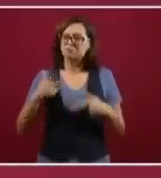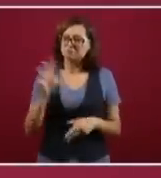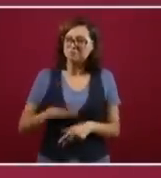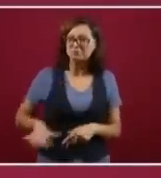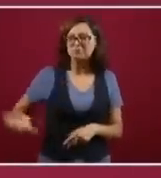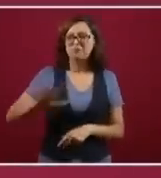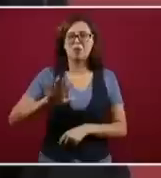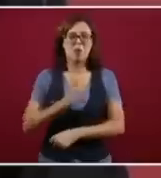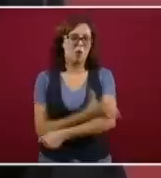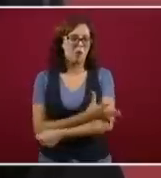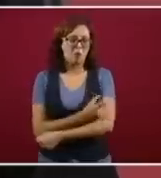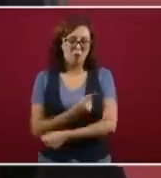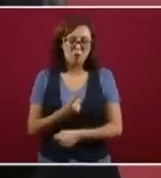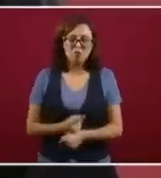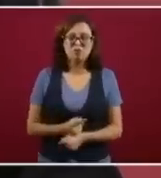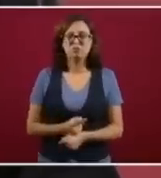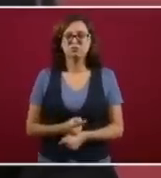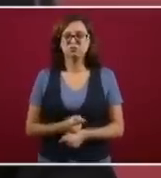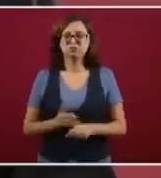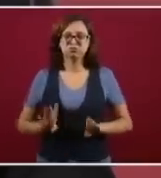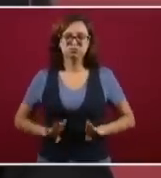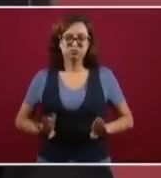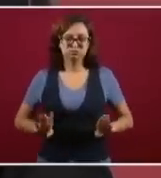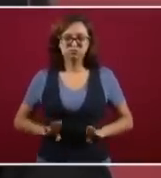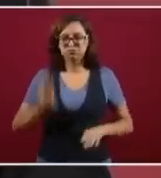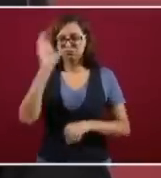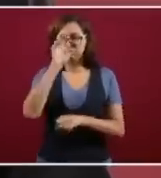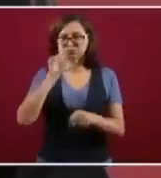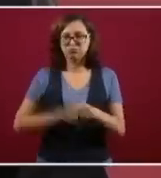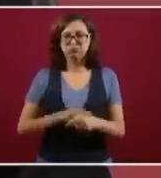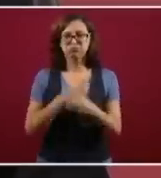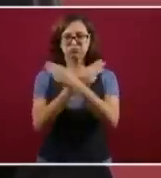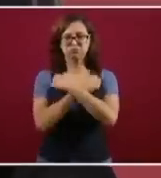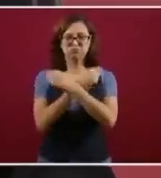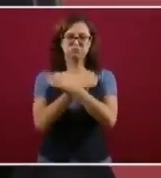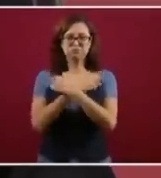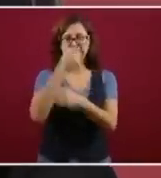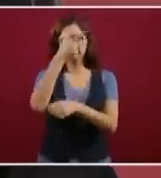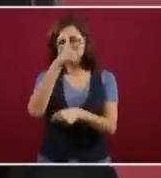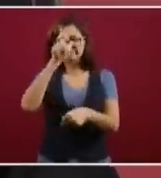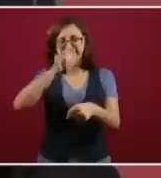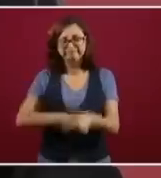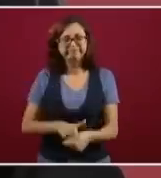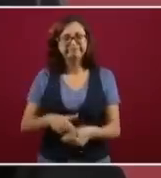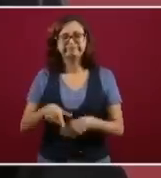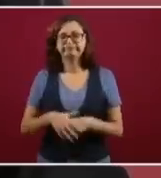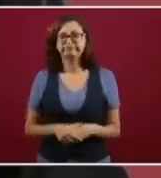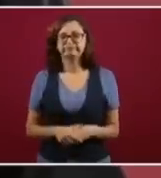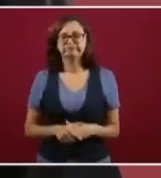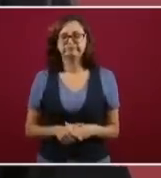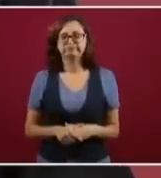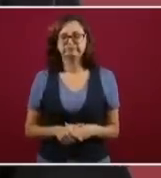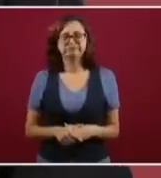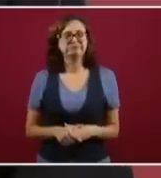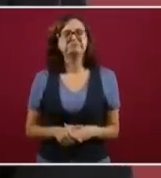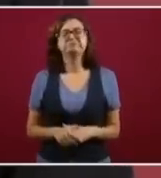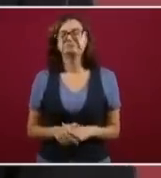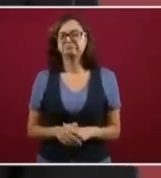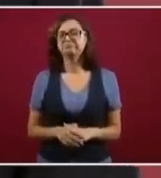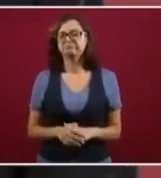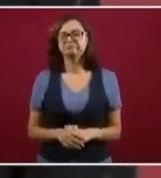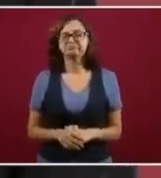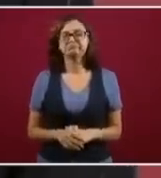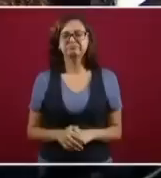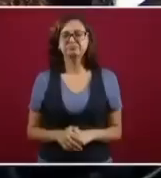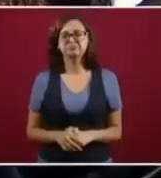nuestro pueblo tiene una gran reserva de valores culturales, morales, espirituales. Por eso